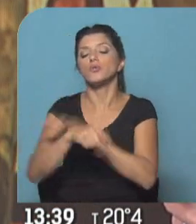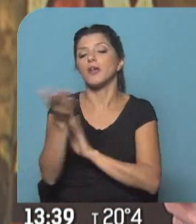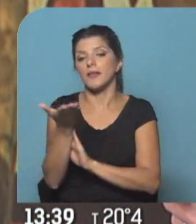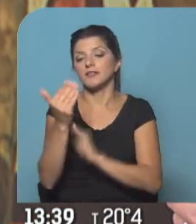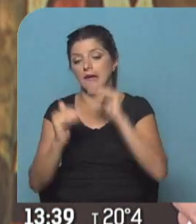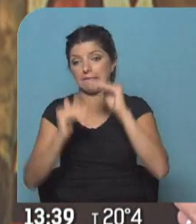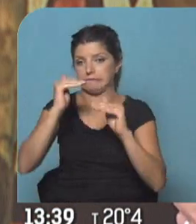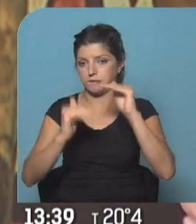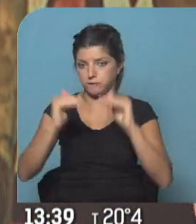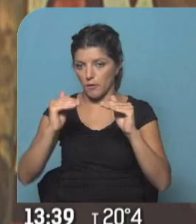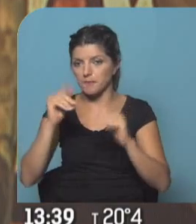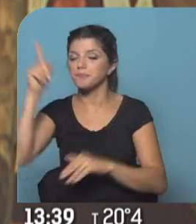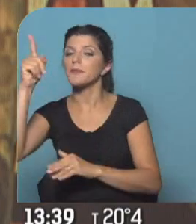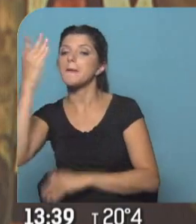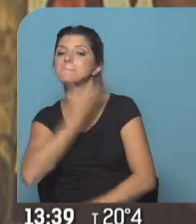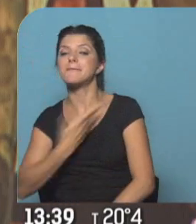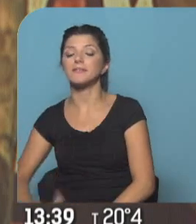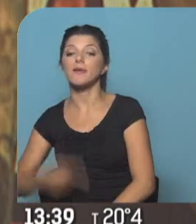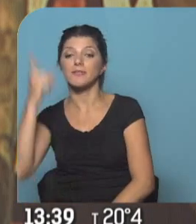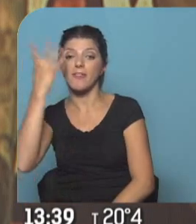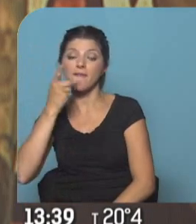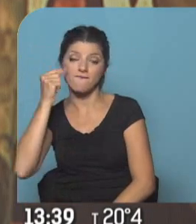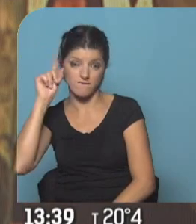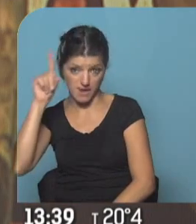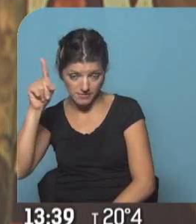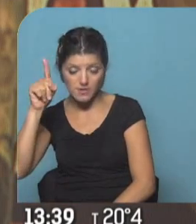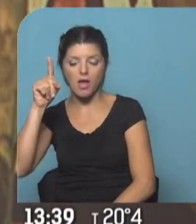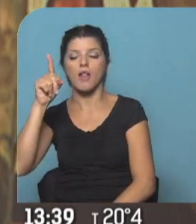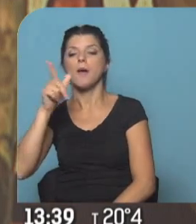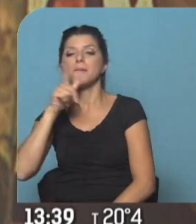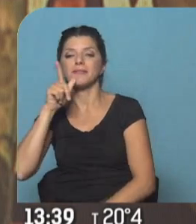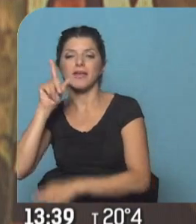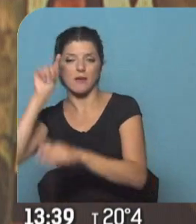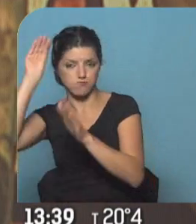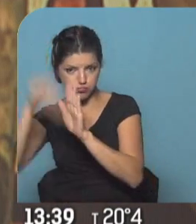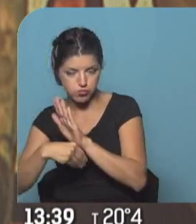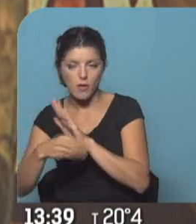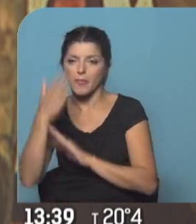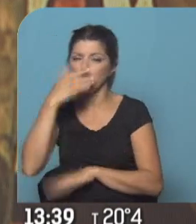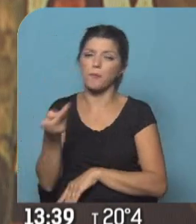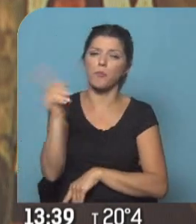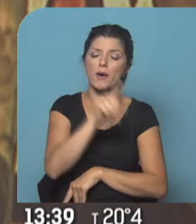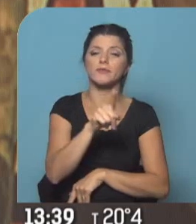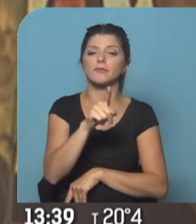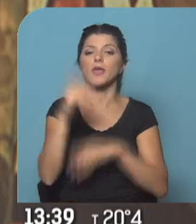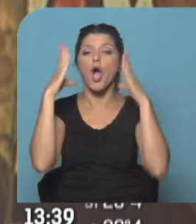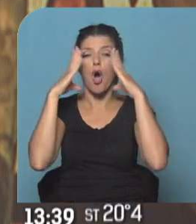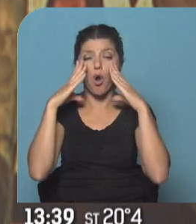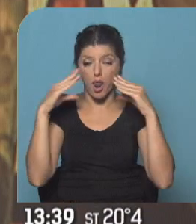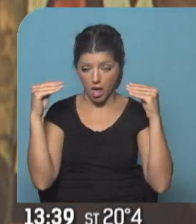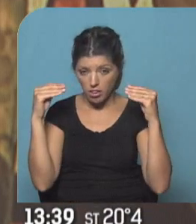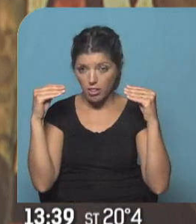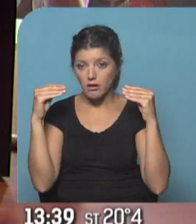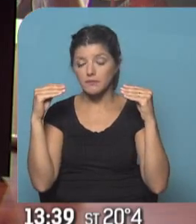Emmanuel Macron pareció ser el final de la ultraderecha en Francia, después la derrota en Holanda, digamos que ofreció